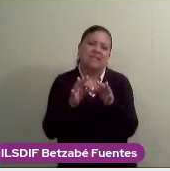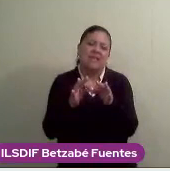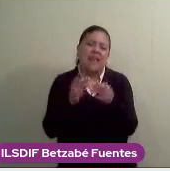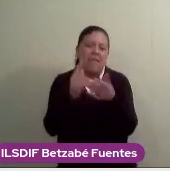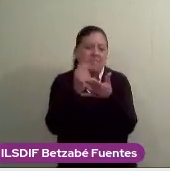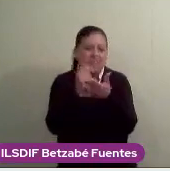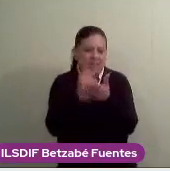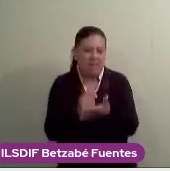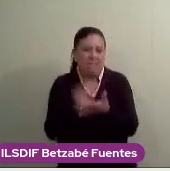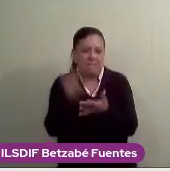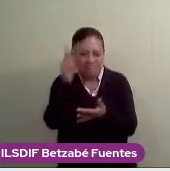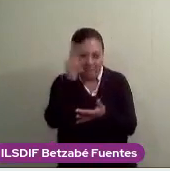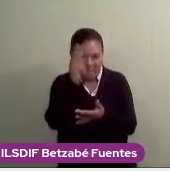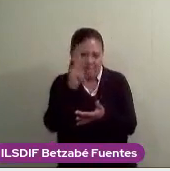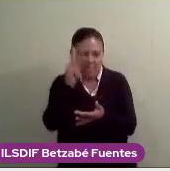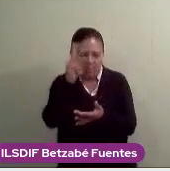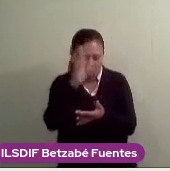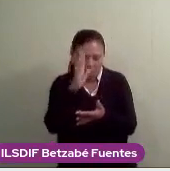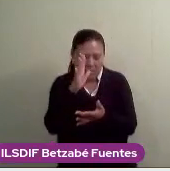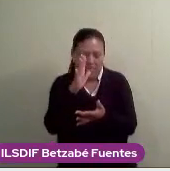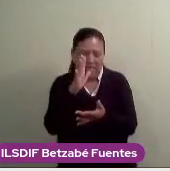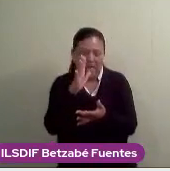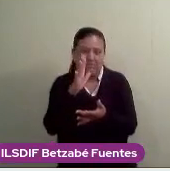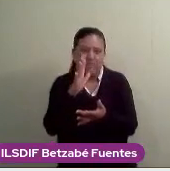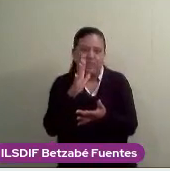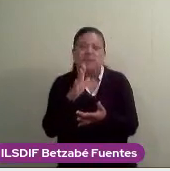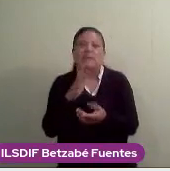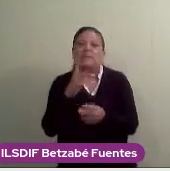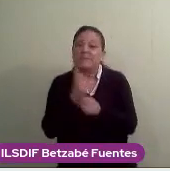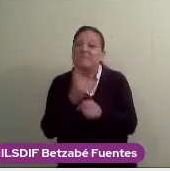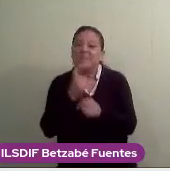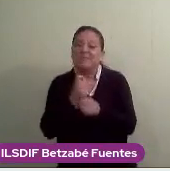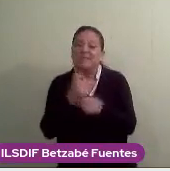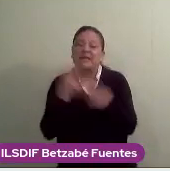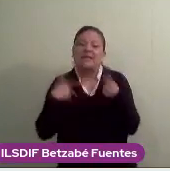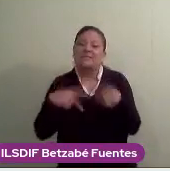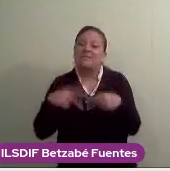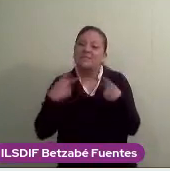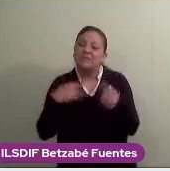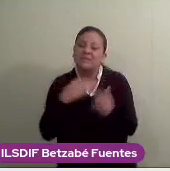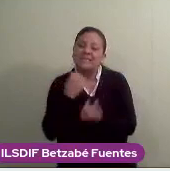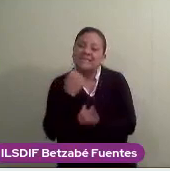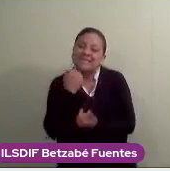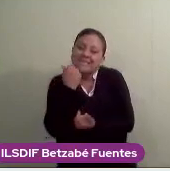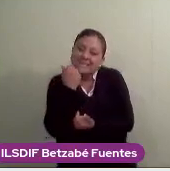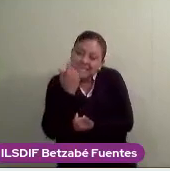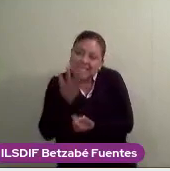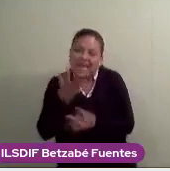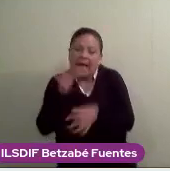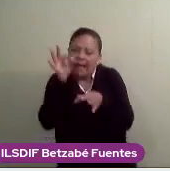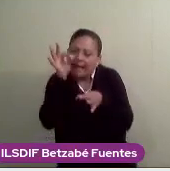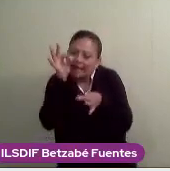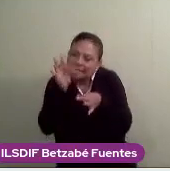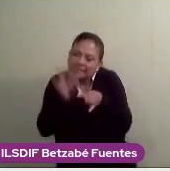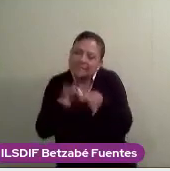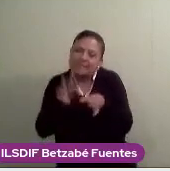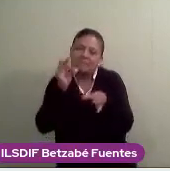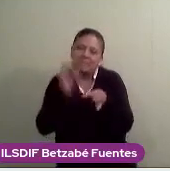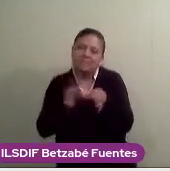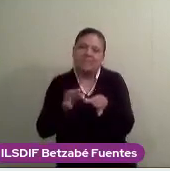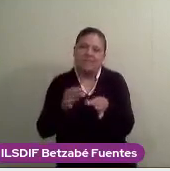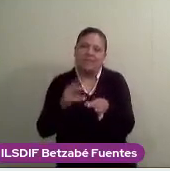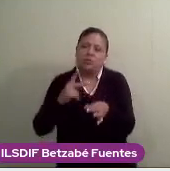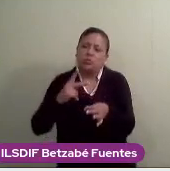parte de la salud mental, es que la persona quiera. Si la persona no quiere, muy difícilmente podemos